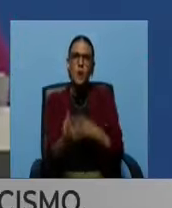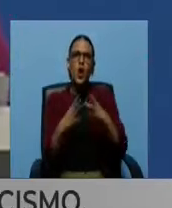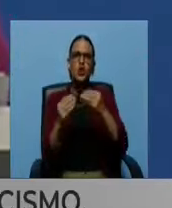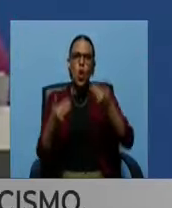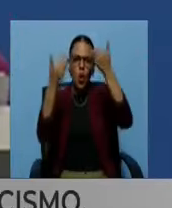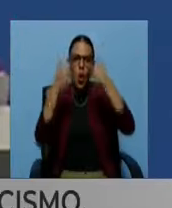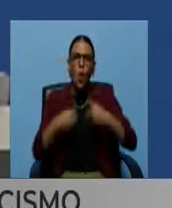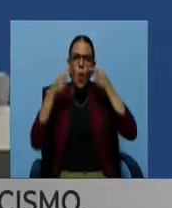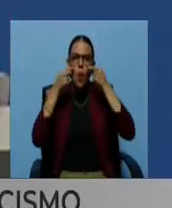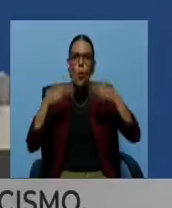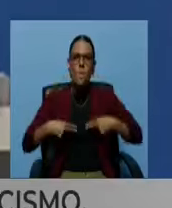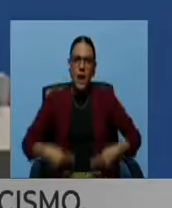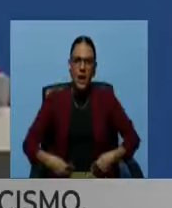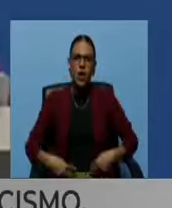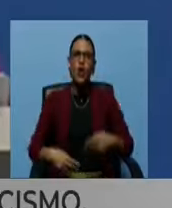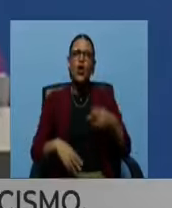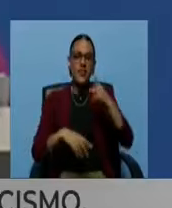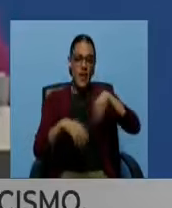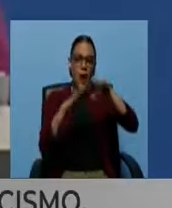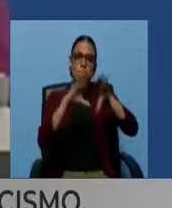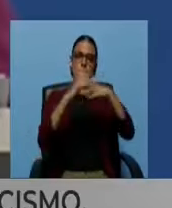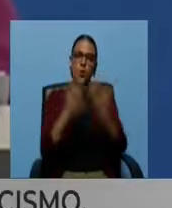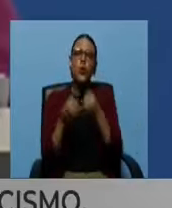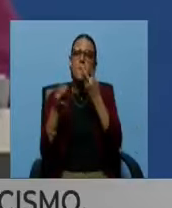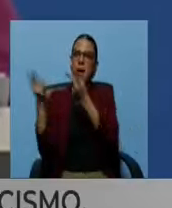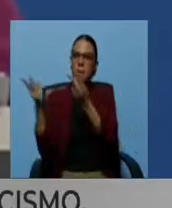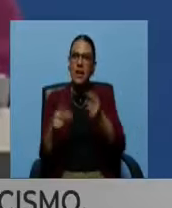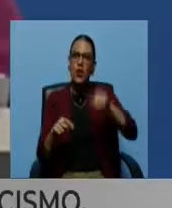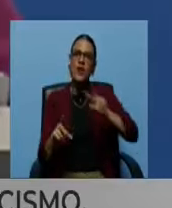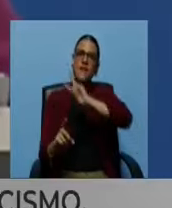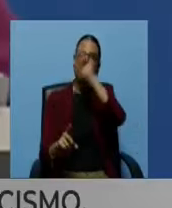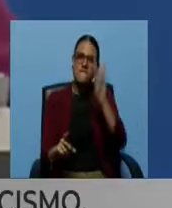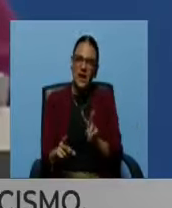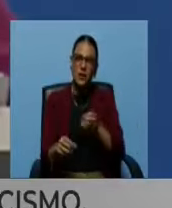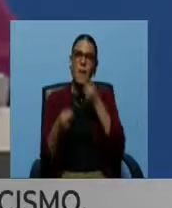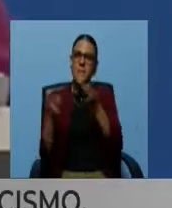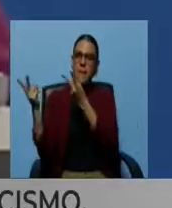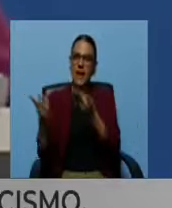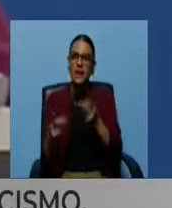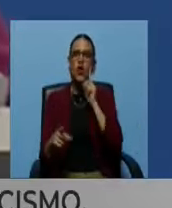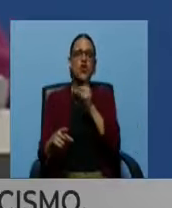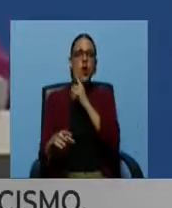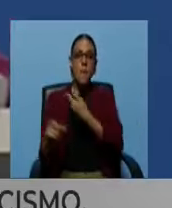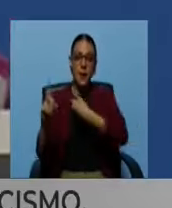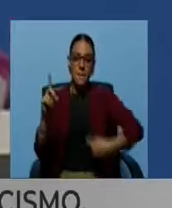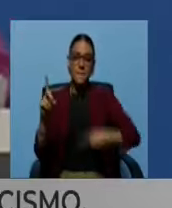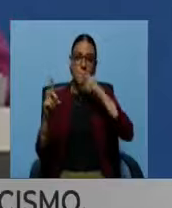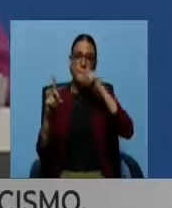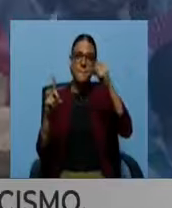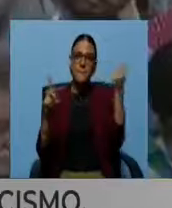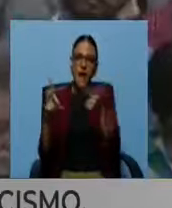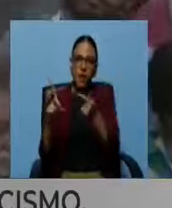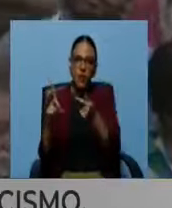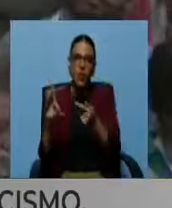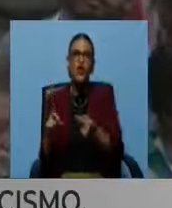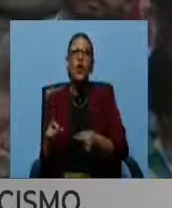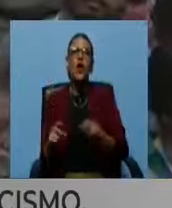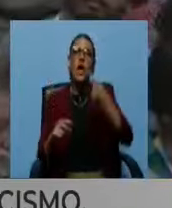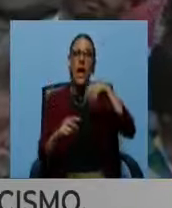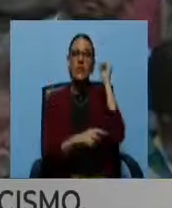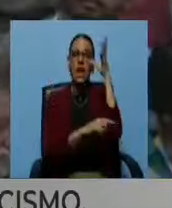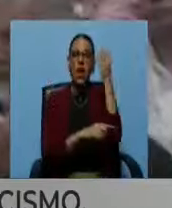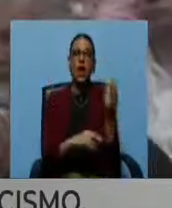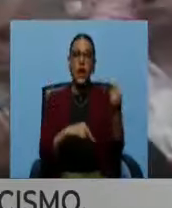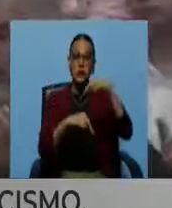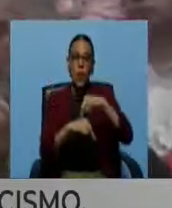humanos del planeta. Así que bienvenidos a Venezuela, bienvenidos en nombre del presidente Nicolás Maduro en este Congreso